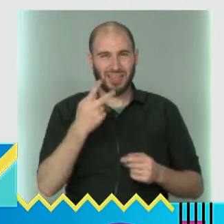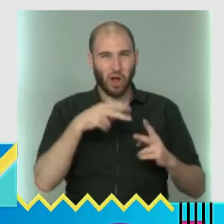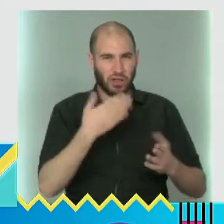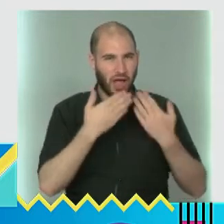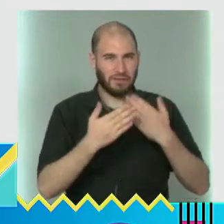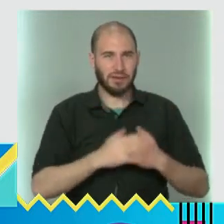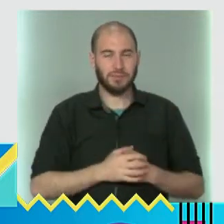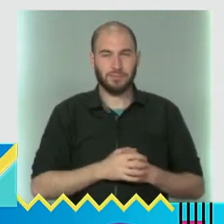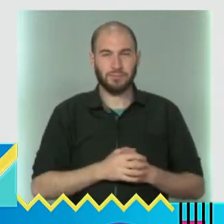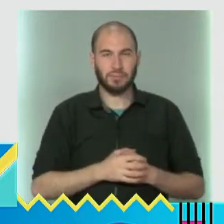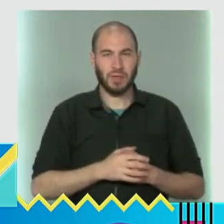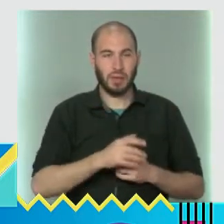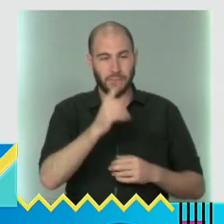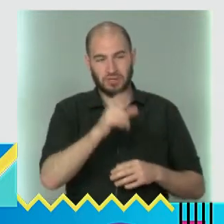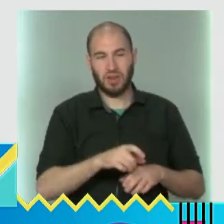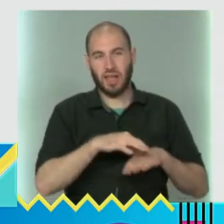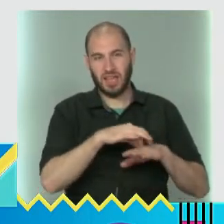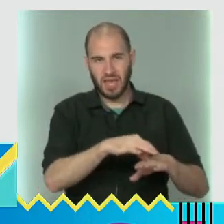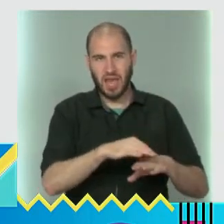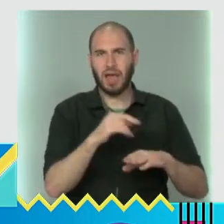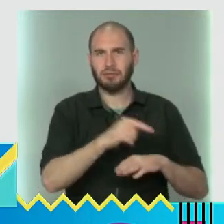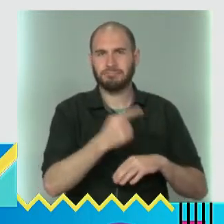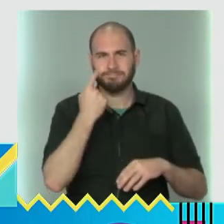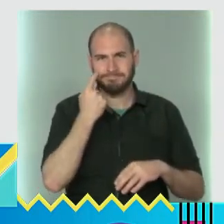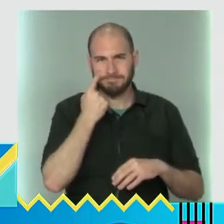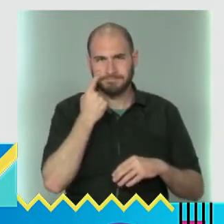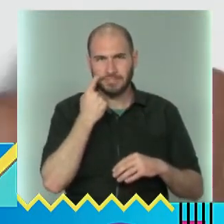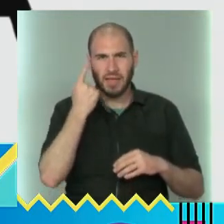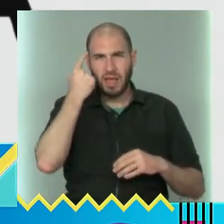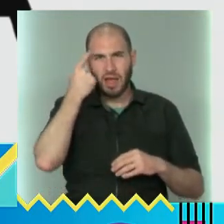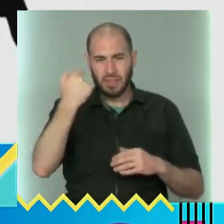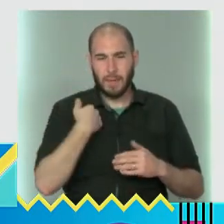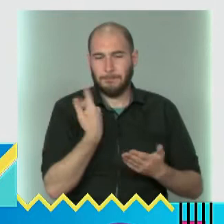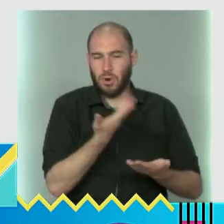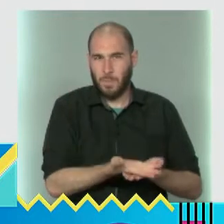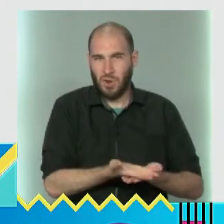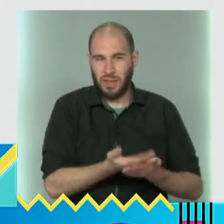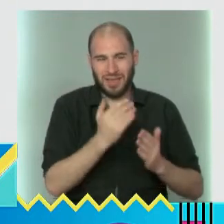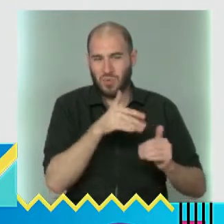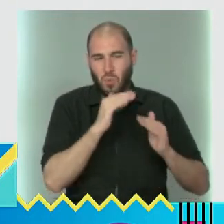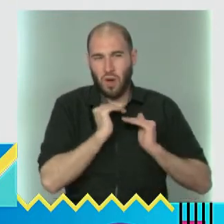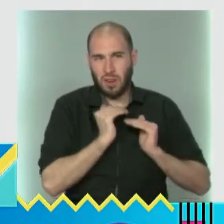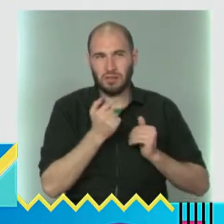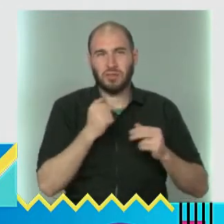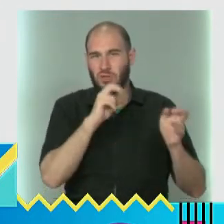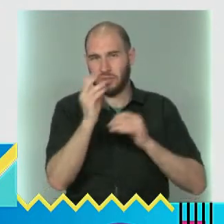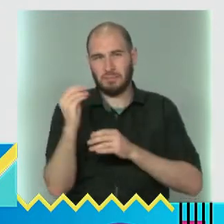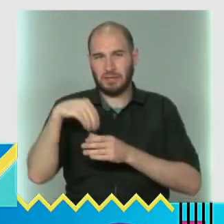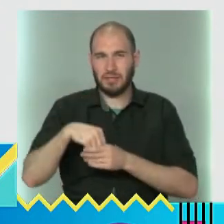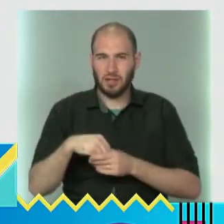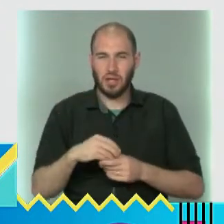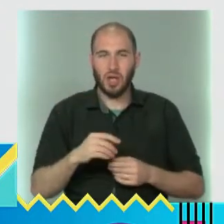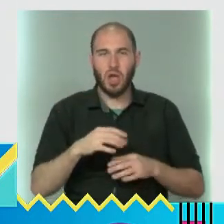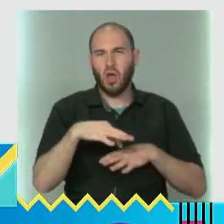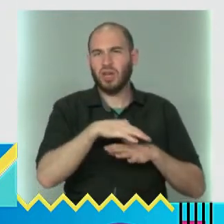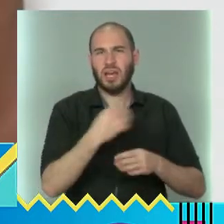y decir que el coach de alguna manera vive desde el paradigma que está proponiendo. Y acá me meto en otra cuestión. Sí. Lo que hace